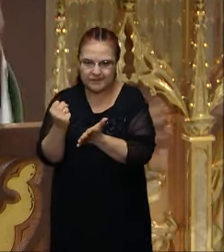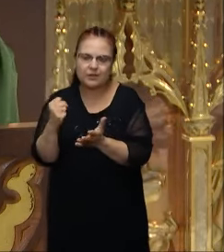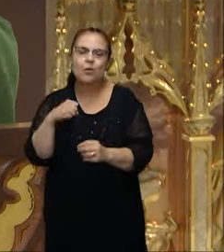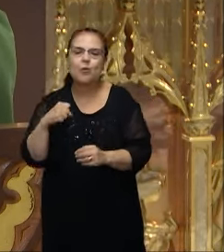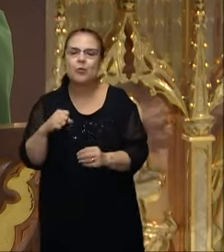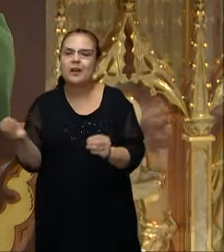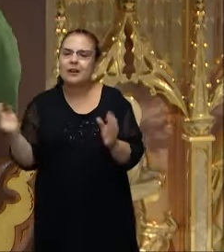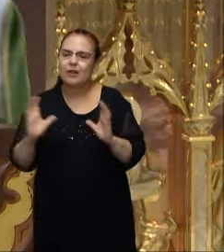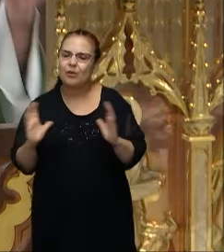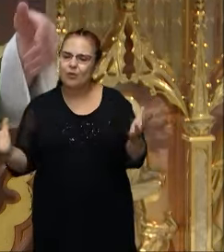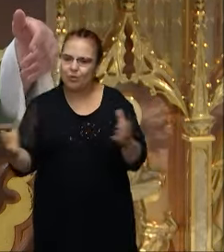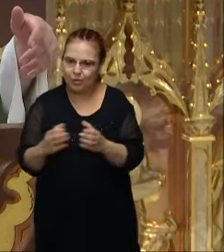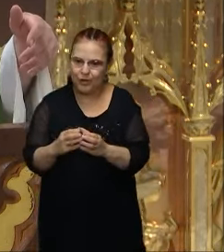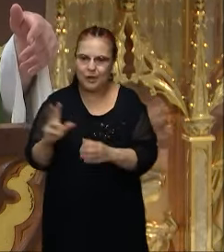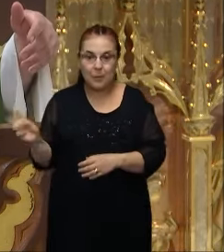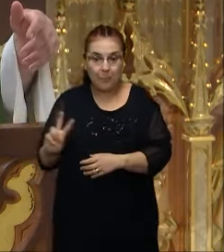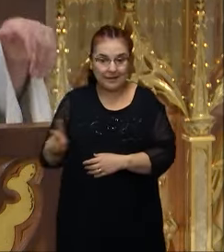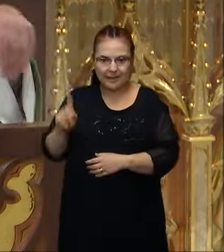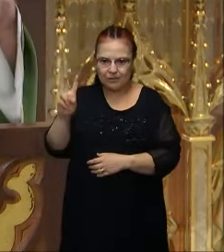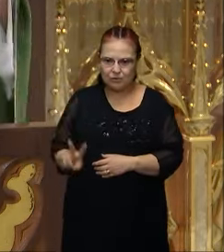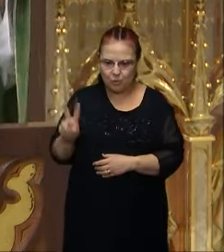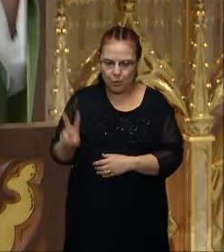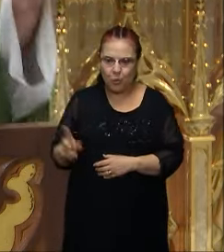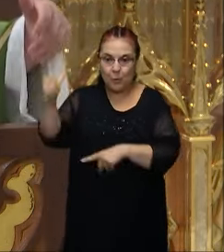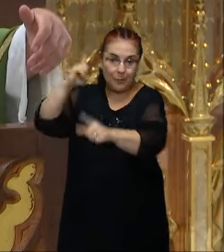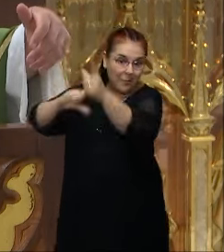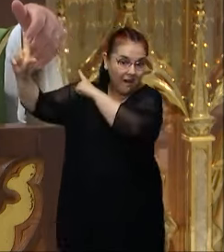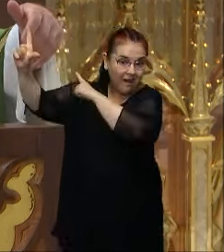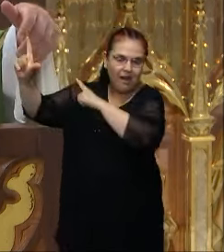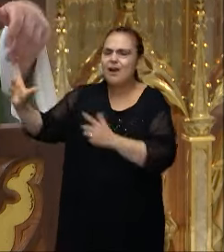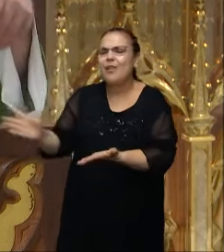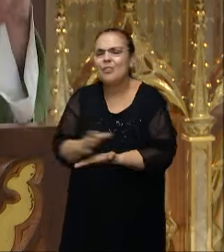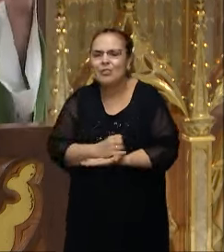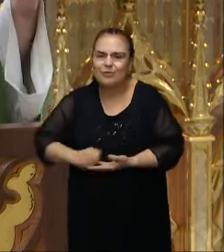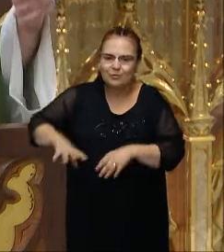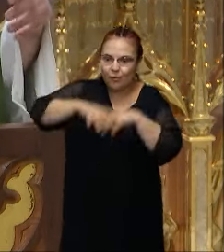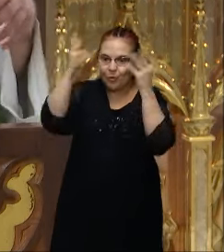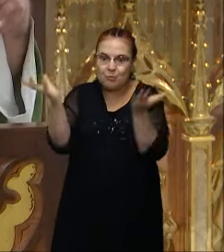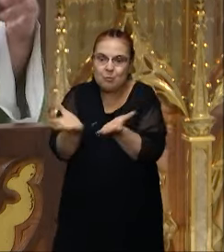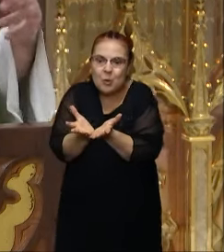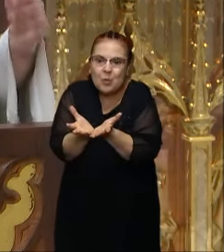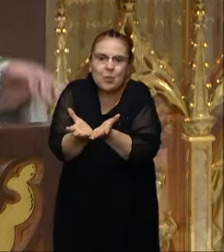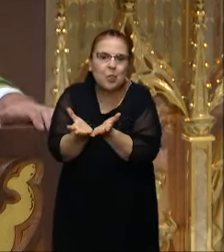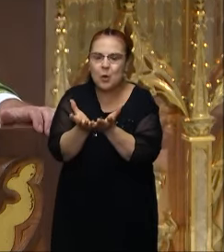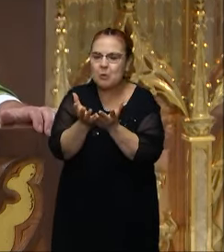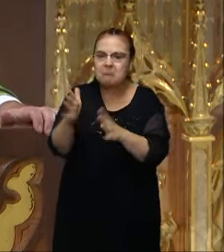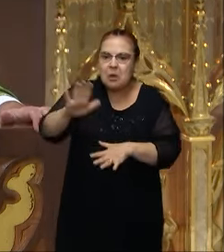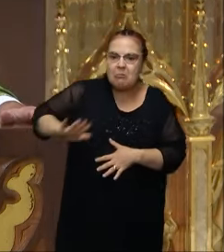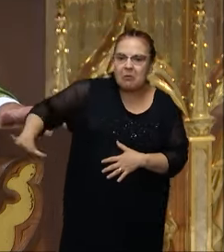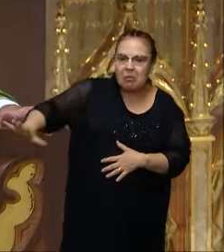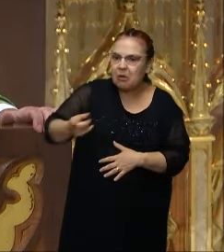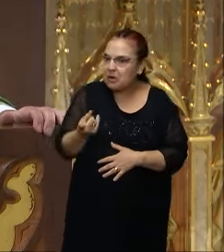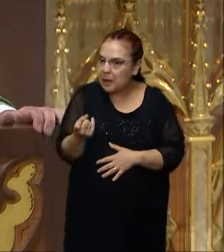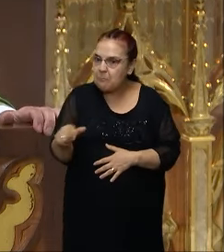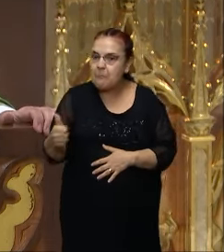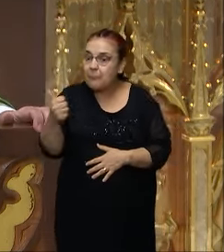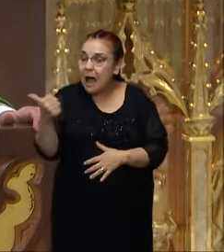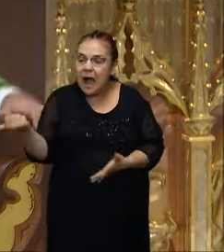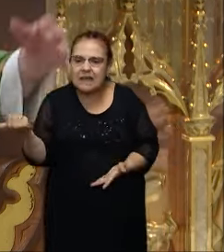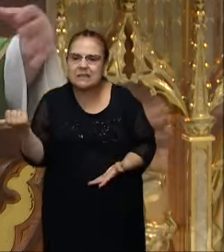Vaticano II, los viajes, viajando, pues por todo el mundo, por algunos lugares también más necesitados, por